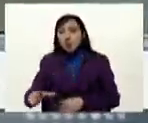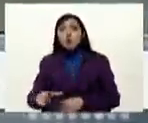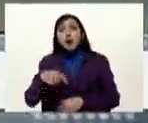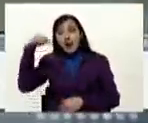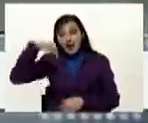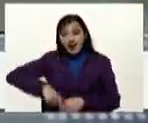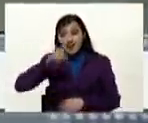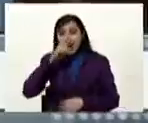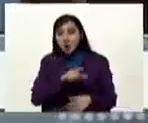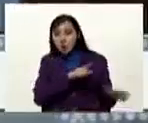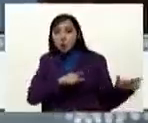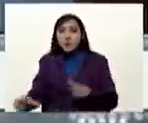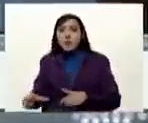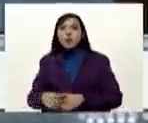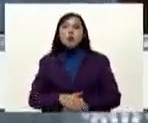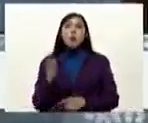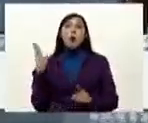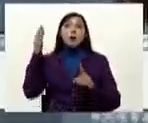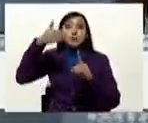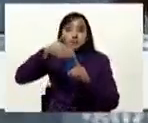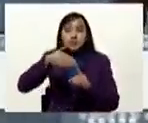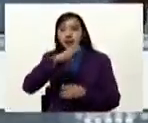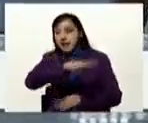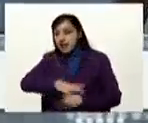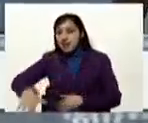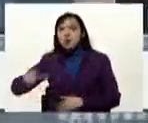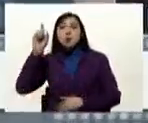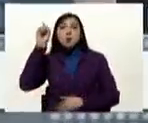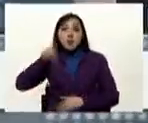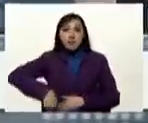año, incluyendo niños y niñas.